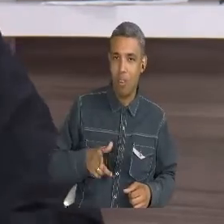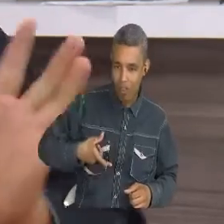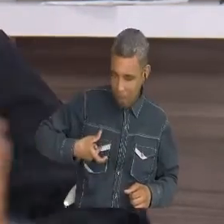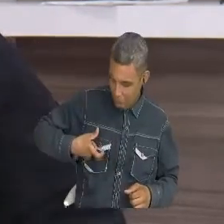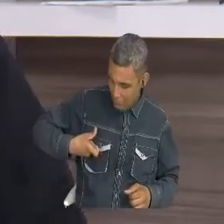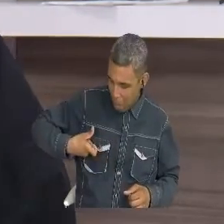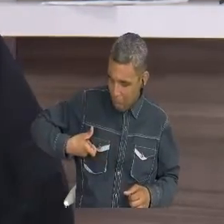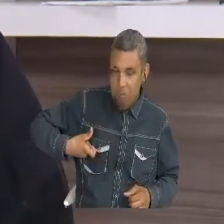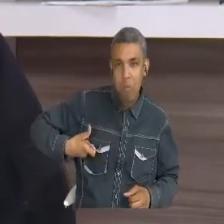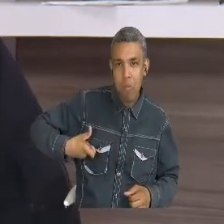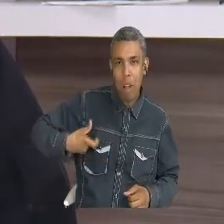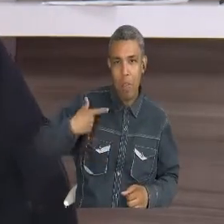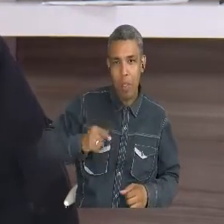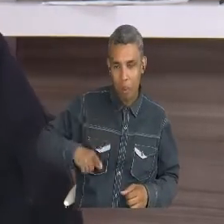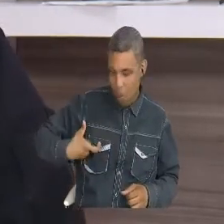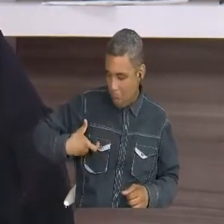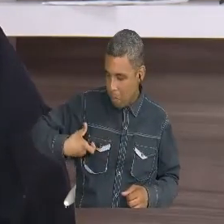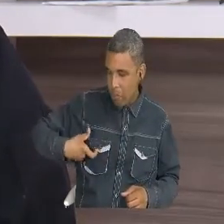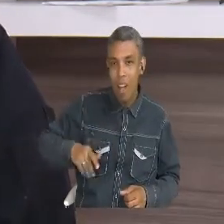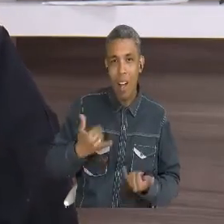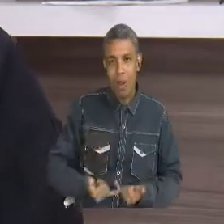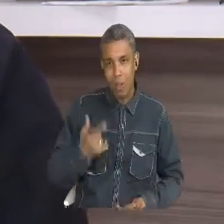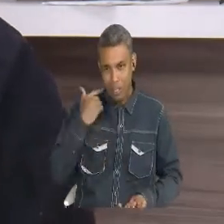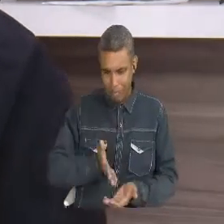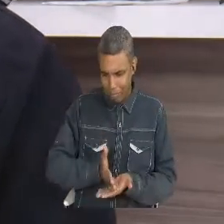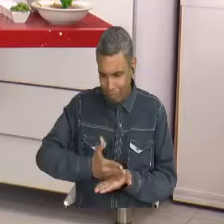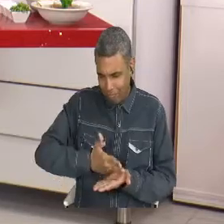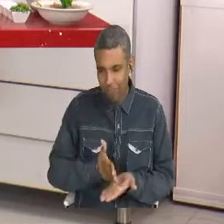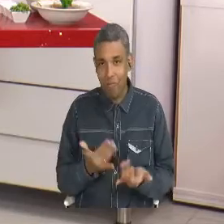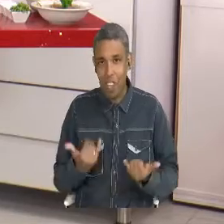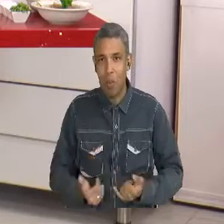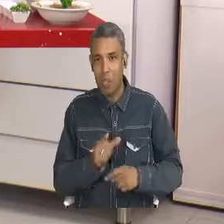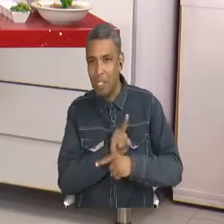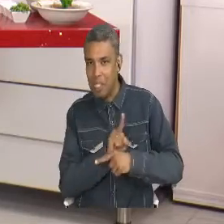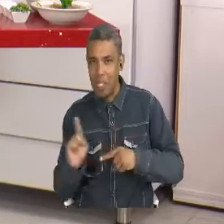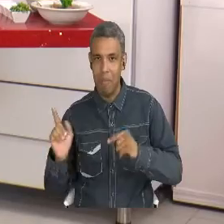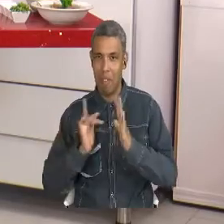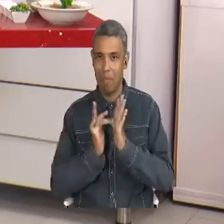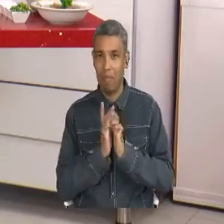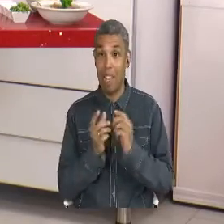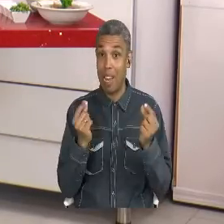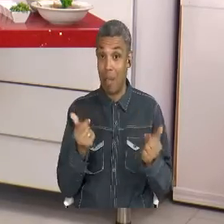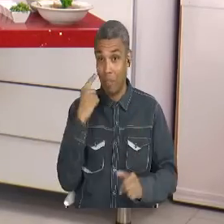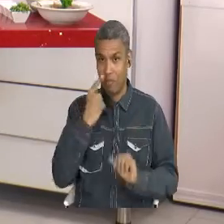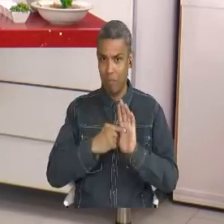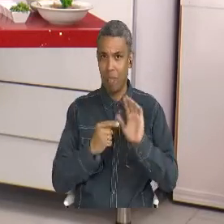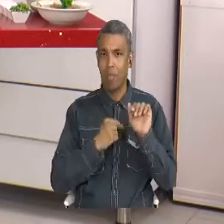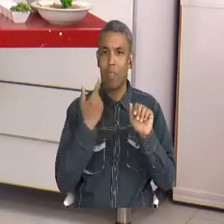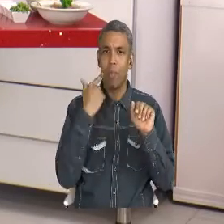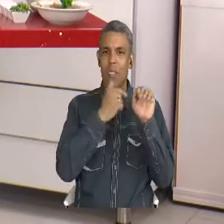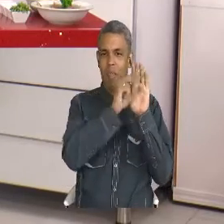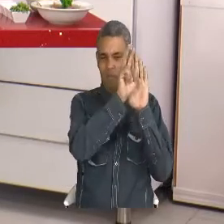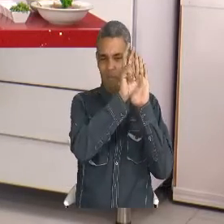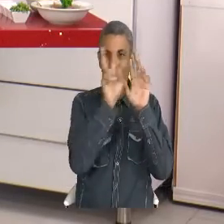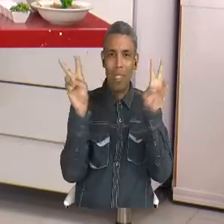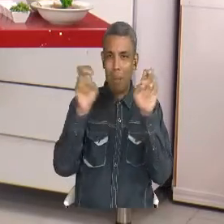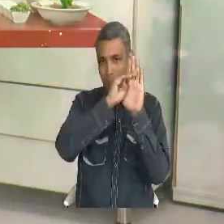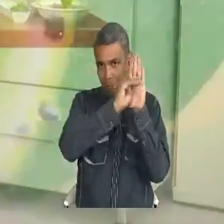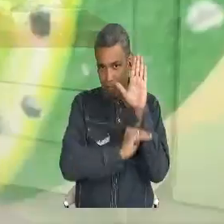la bienvenida a la Semana Mayor, la Semana Santa. Ok, perfecto, entonces, ¿qué te parece si nos vamos rapidito con el recetario de hoy viernes en A Pedir de